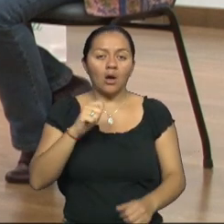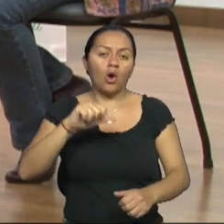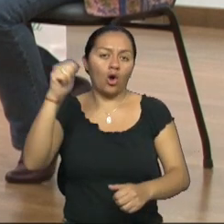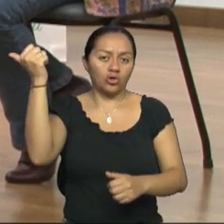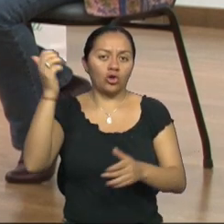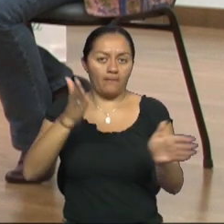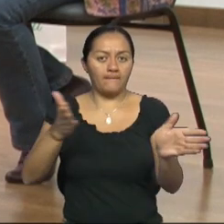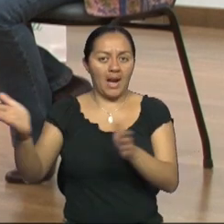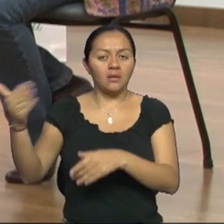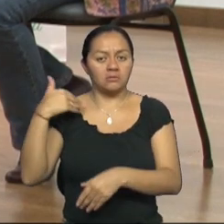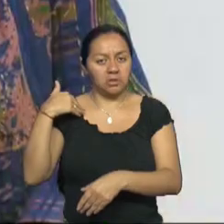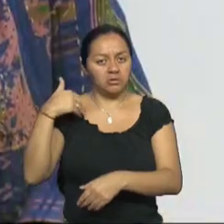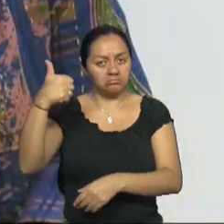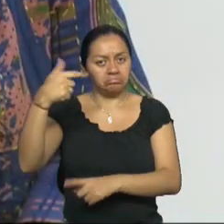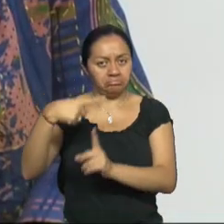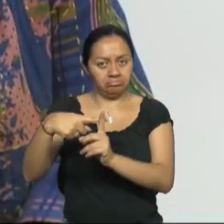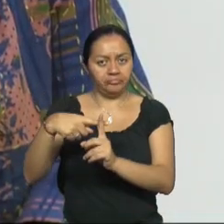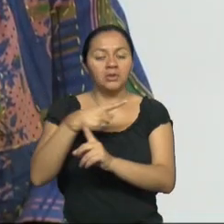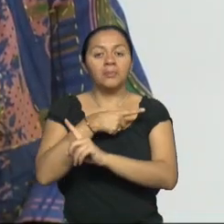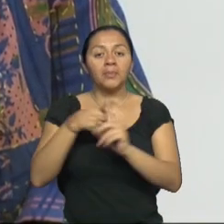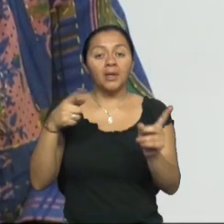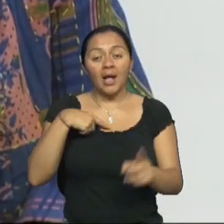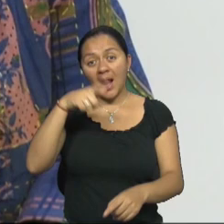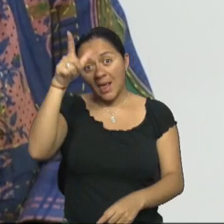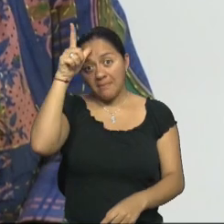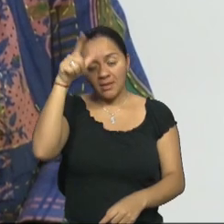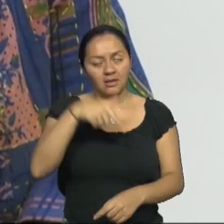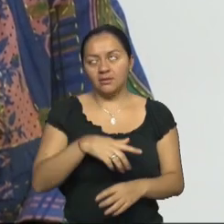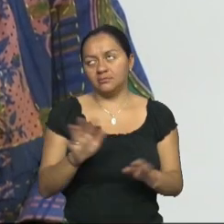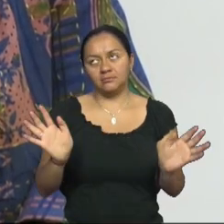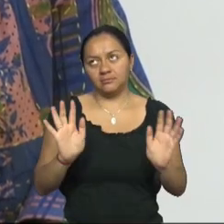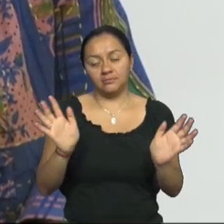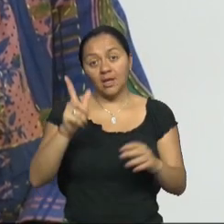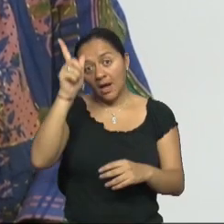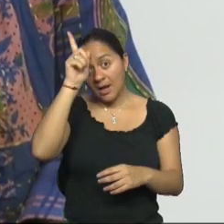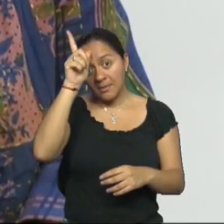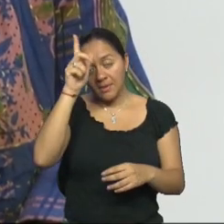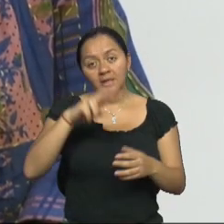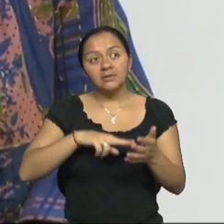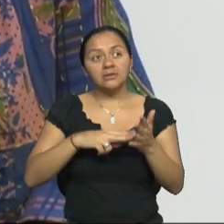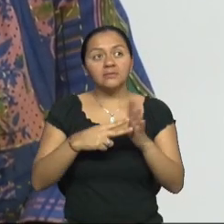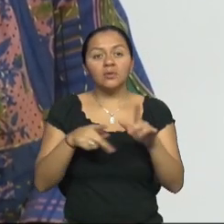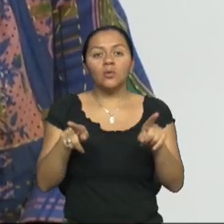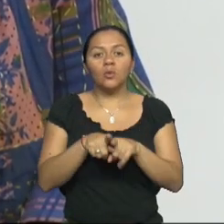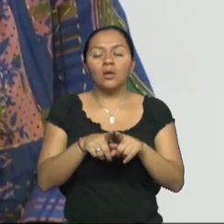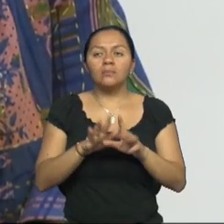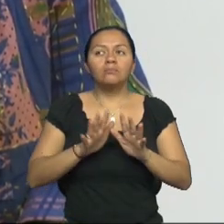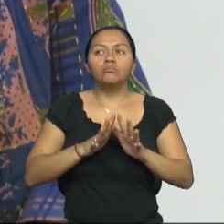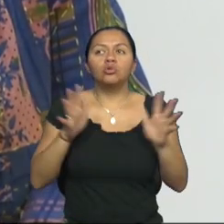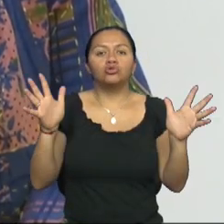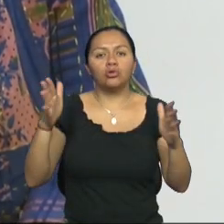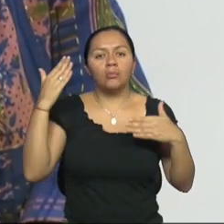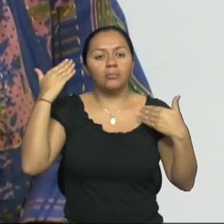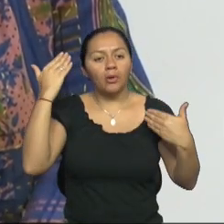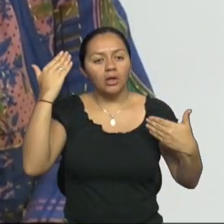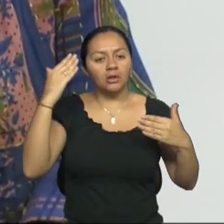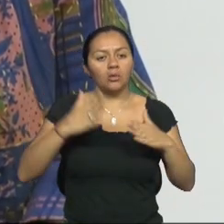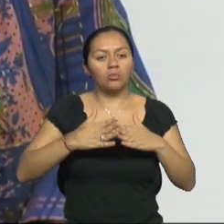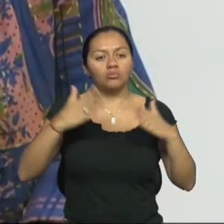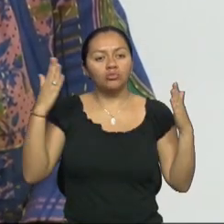claro. Ahí los conceptos son bastante cementados, los alemanes son bastante burócratas, entonces para cambiar algo